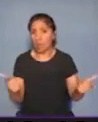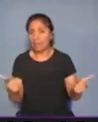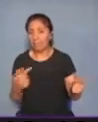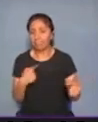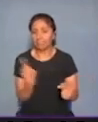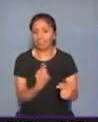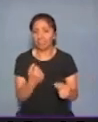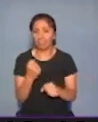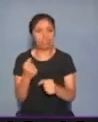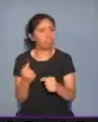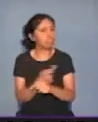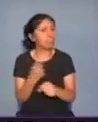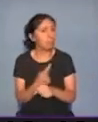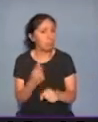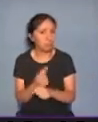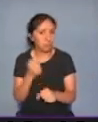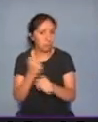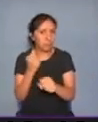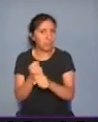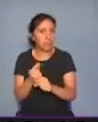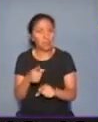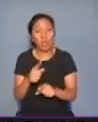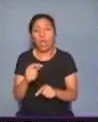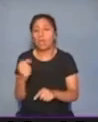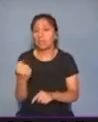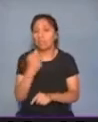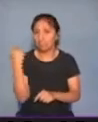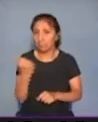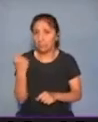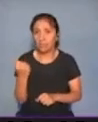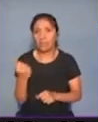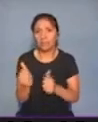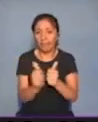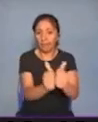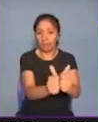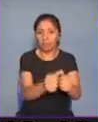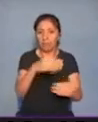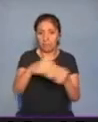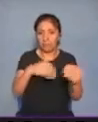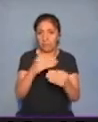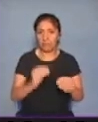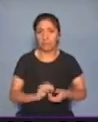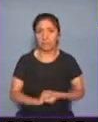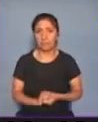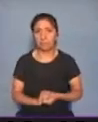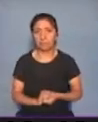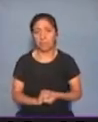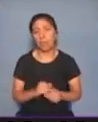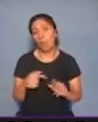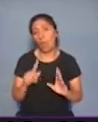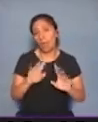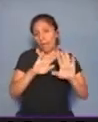trabajar por eso es un requisito indispensable este y bueno a nivel